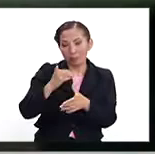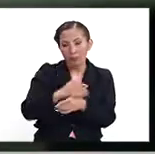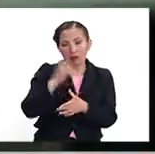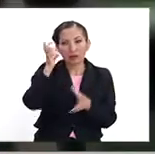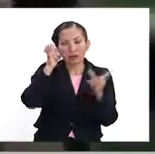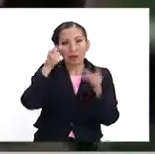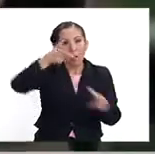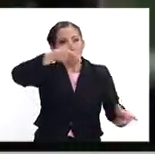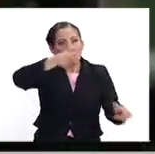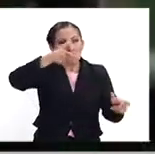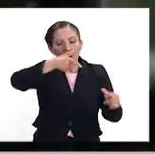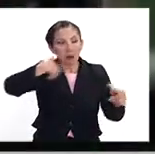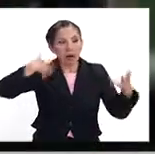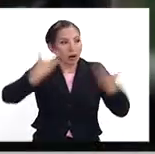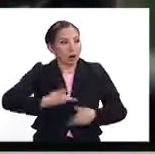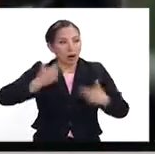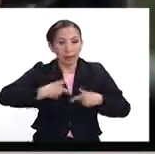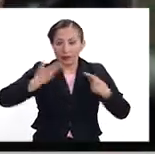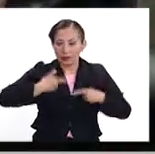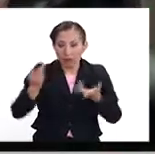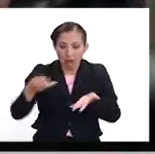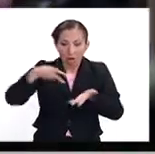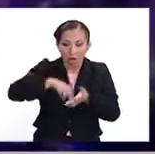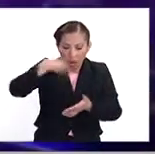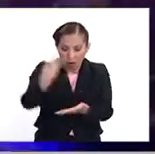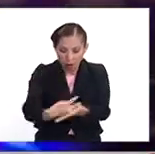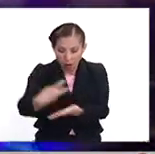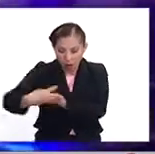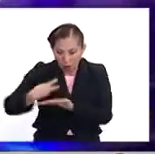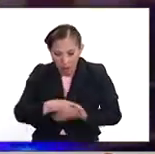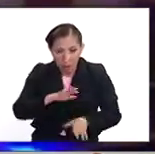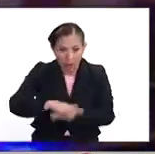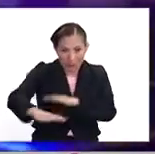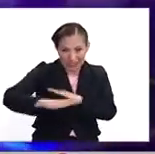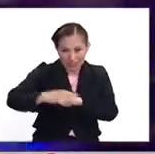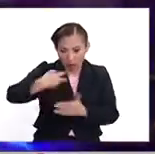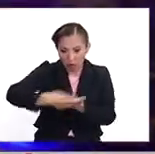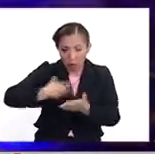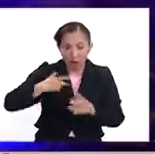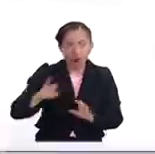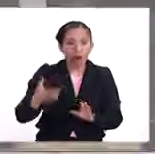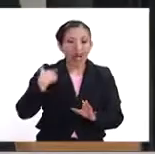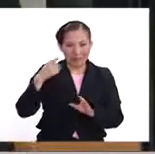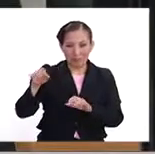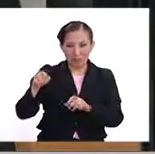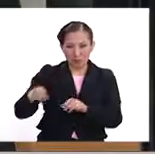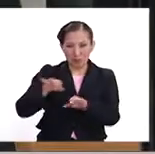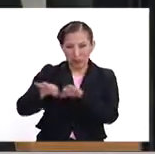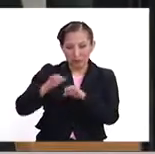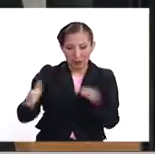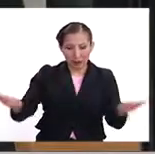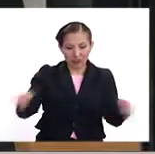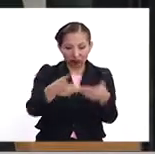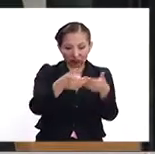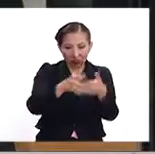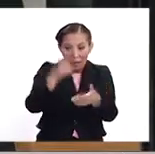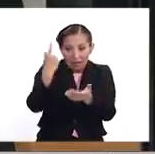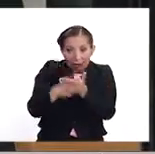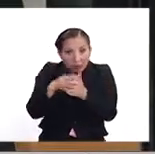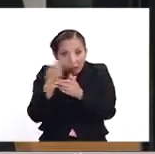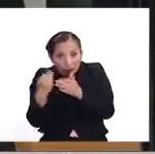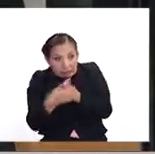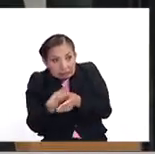los disparos y todos los comensales se tiraron al suelo. Los empleados cerraron las puertas del bar y se atrincheraron